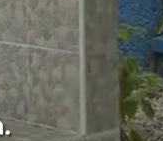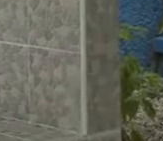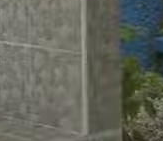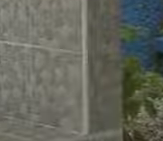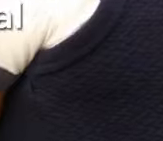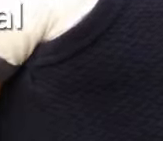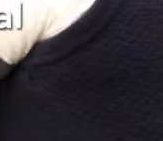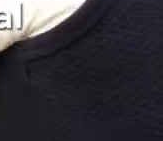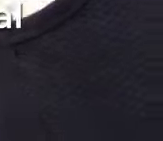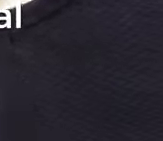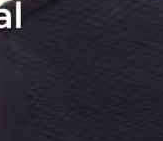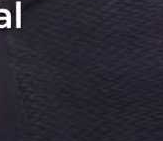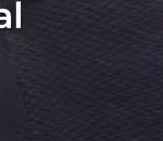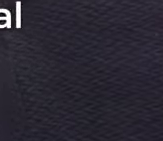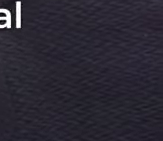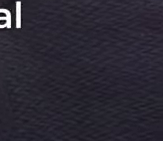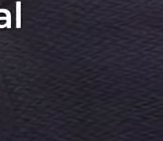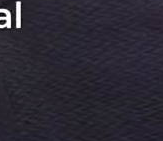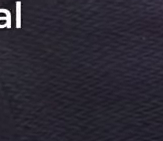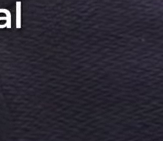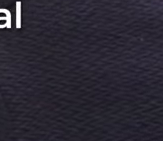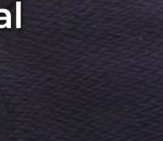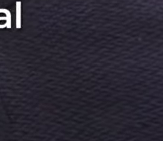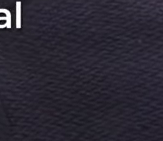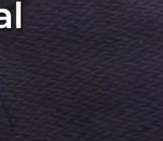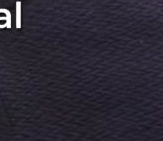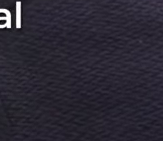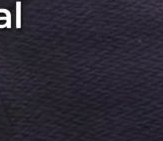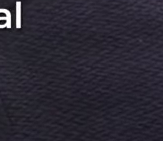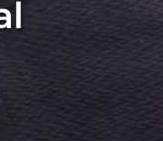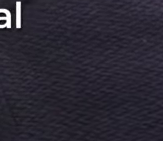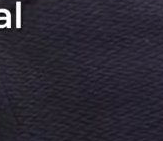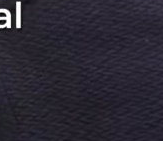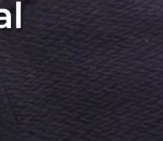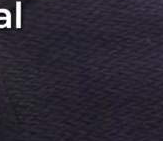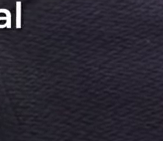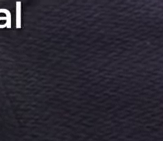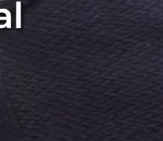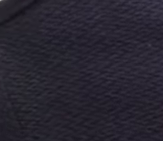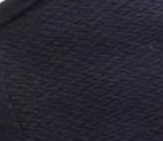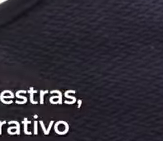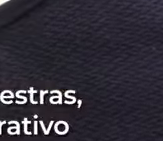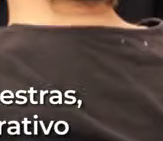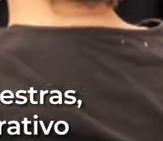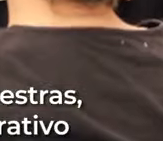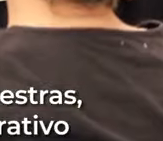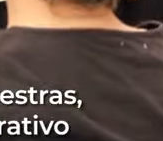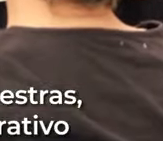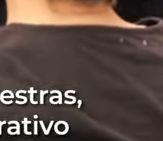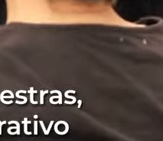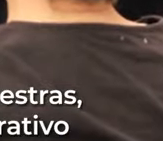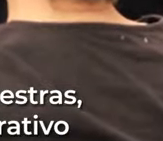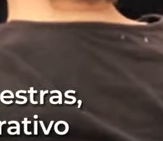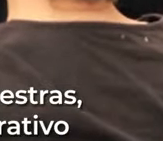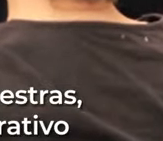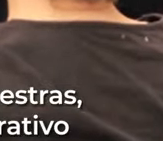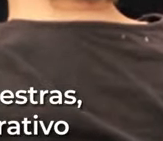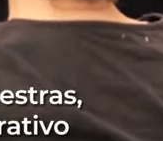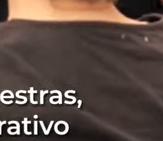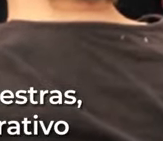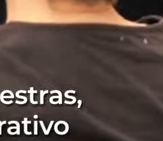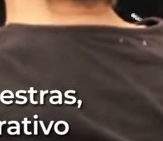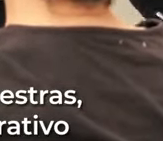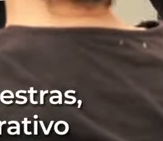comprometida. 3. Cuidado de maestras, maestros y personal administrativo. Ya se está vacunando a las